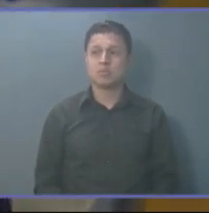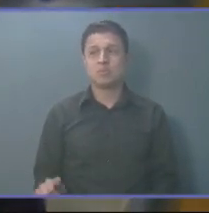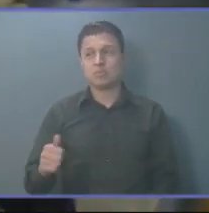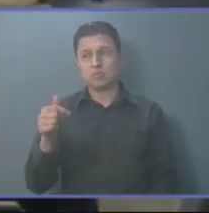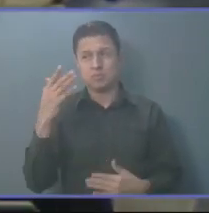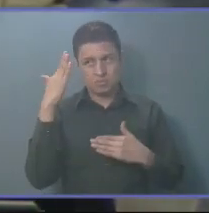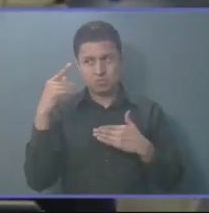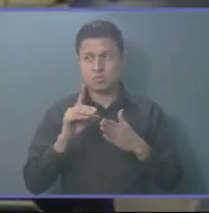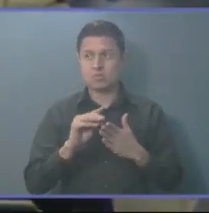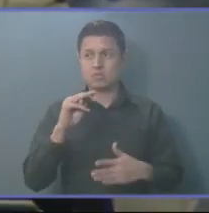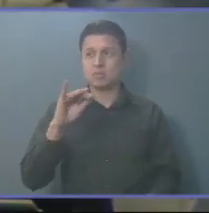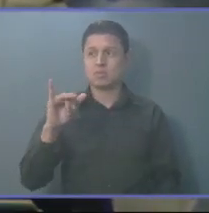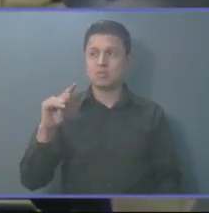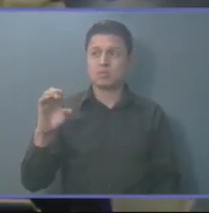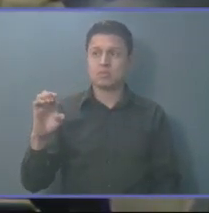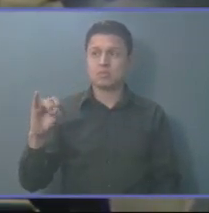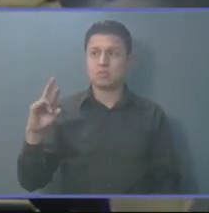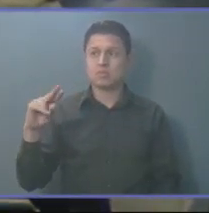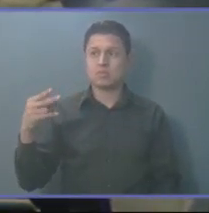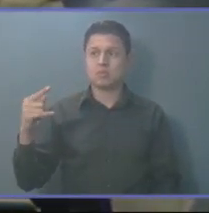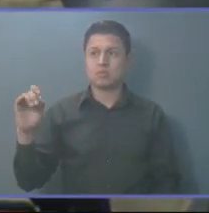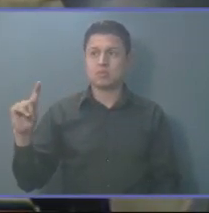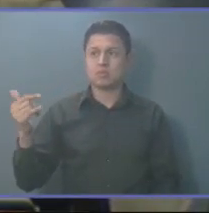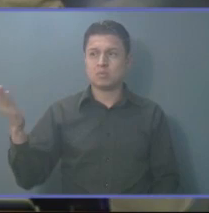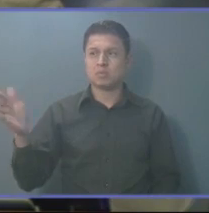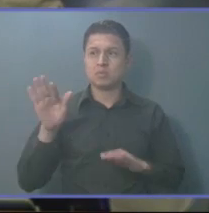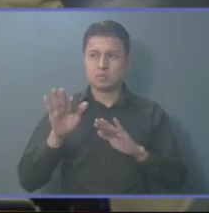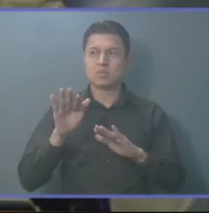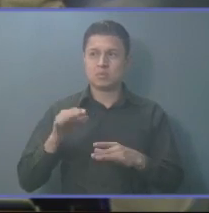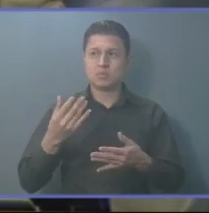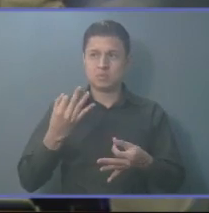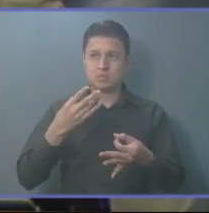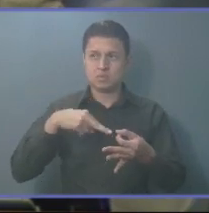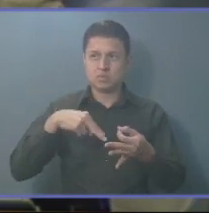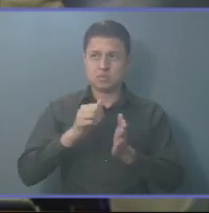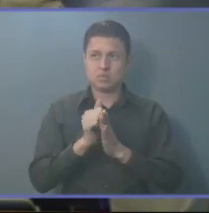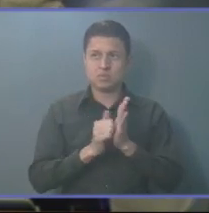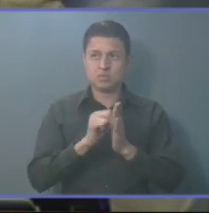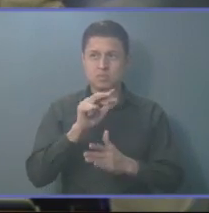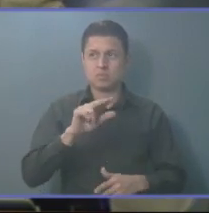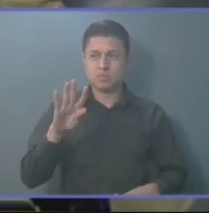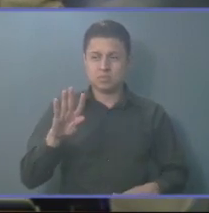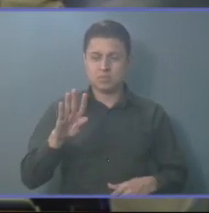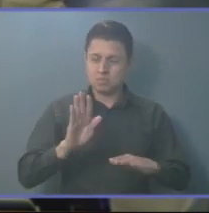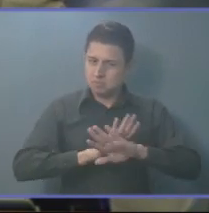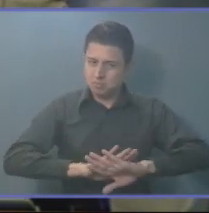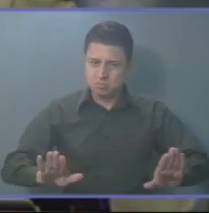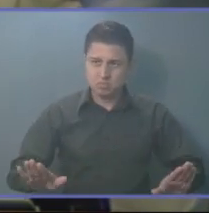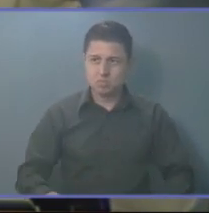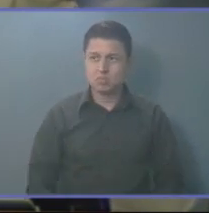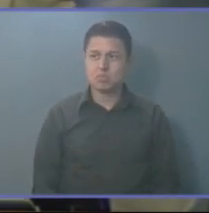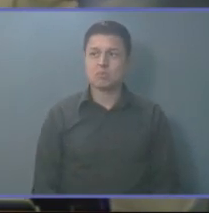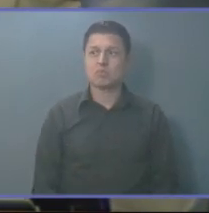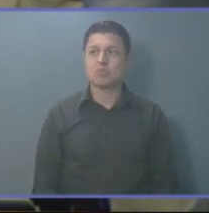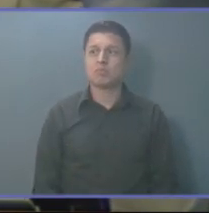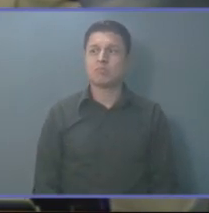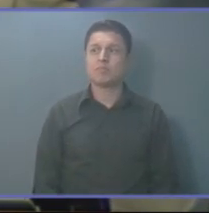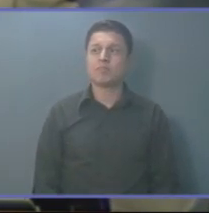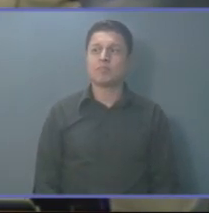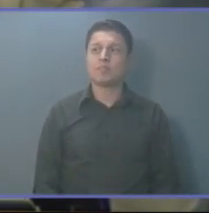Maite Iraeta. ¿Quién, perdón? La diputada Maite Iraeta. Lea ese artículo 34, hasta ahí nada más. Ok. Para